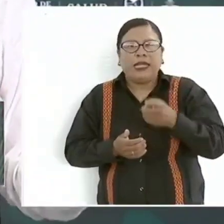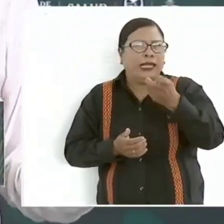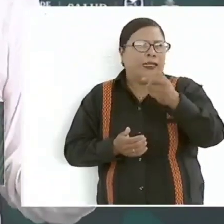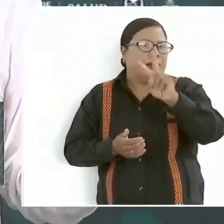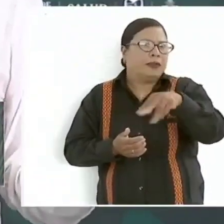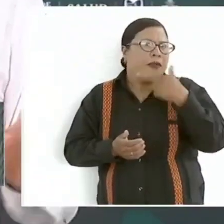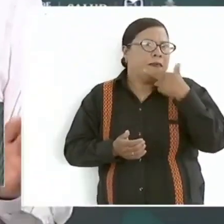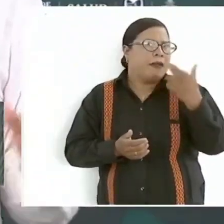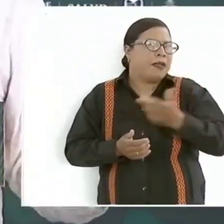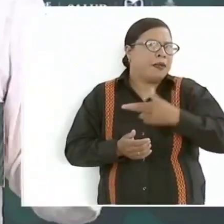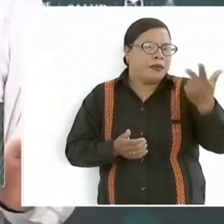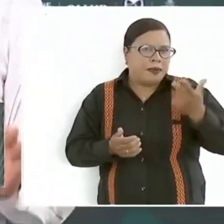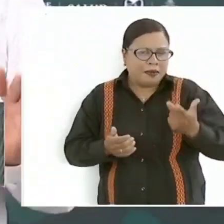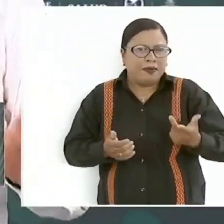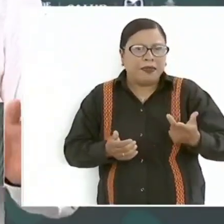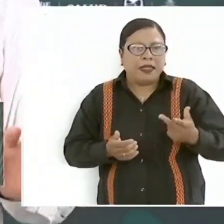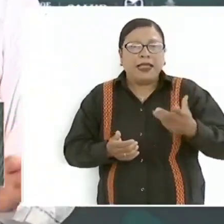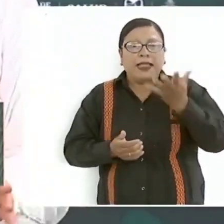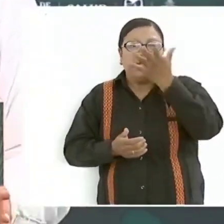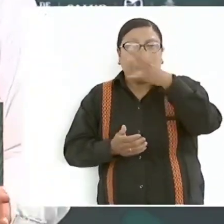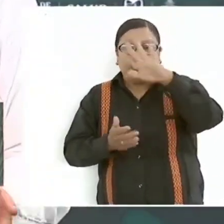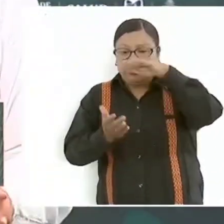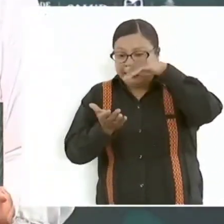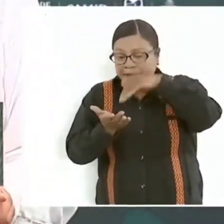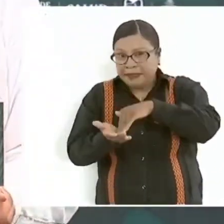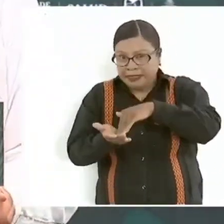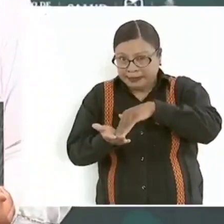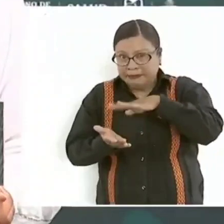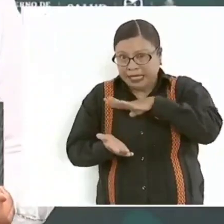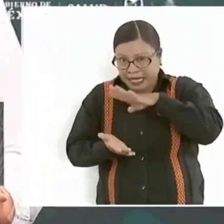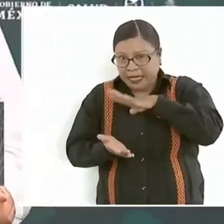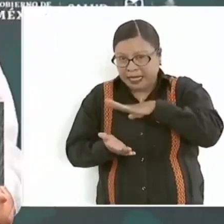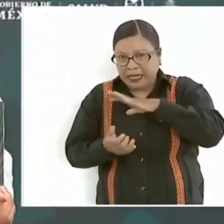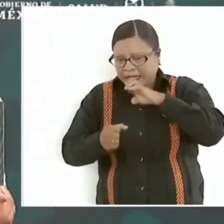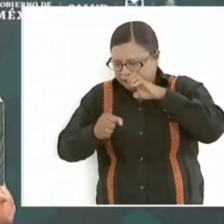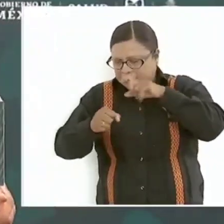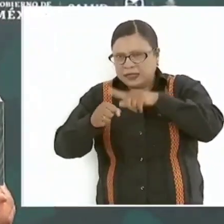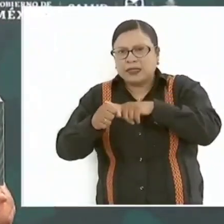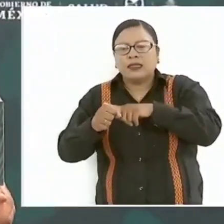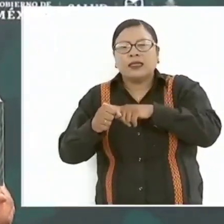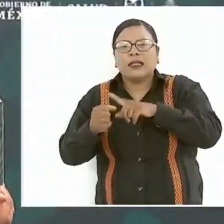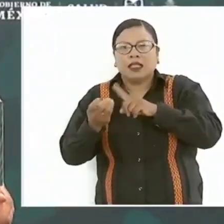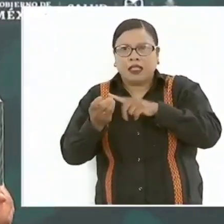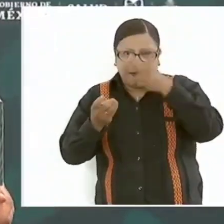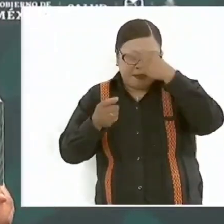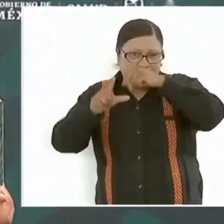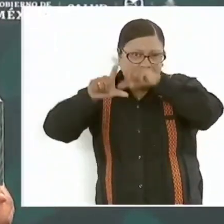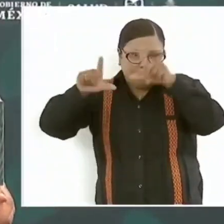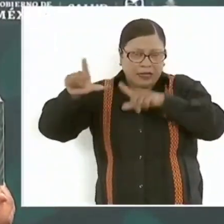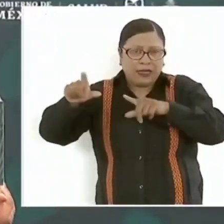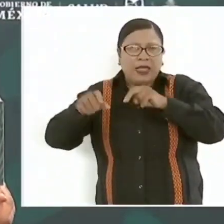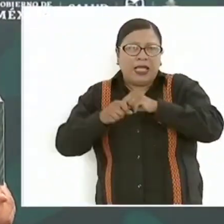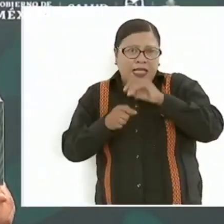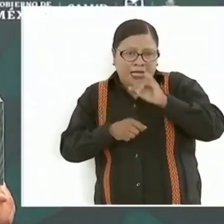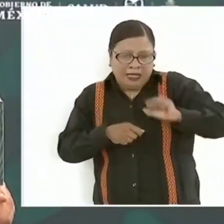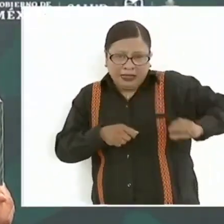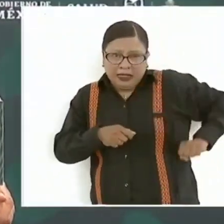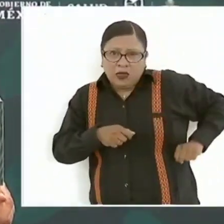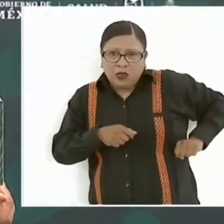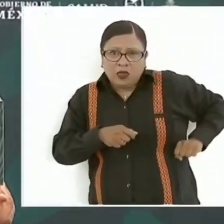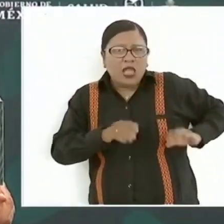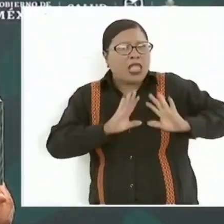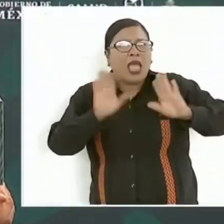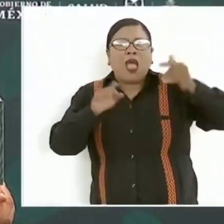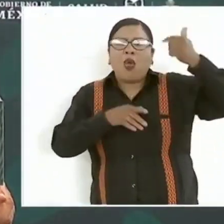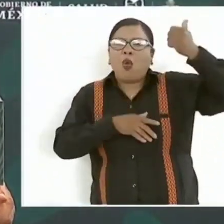mejor. Hay 10,000 especialistas en el país, en el Seguro Social,